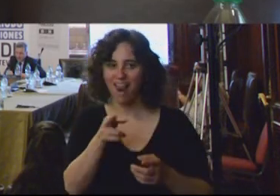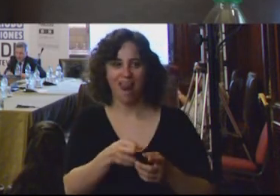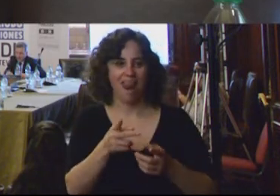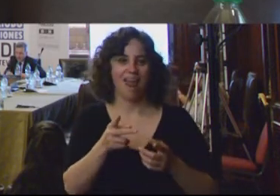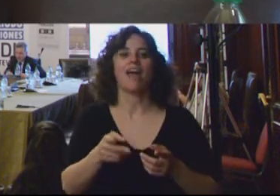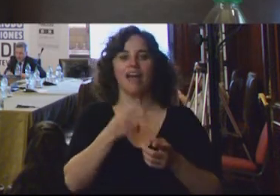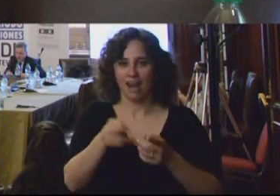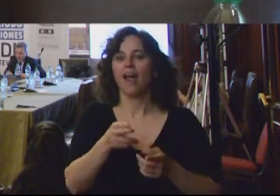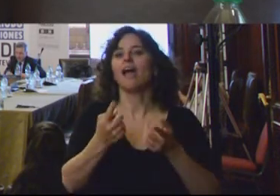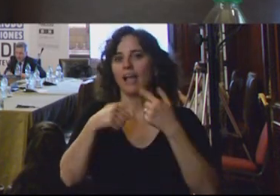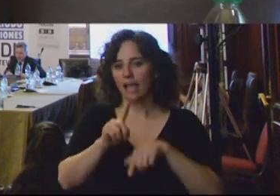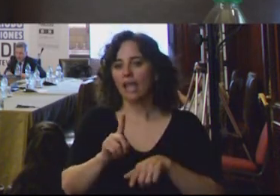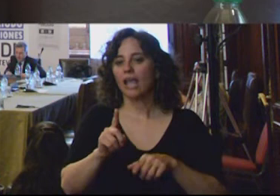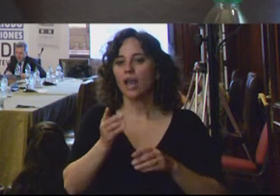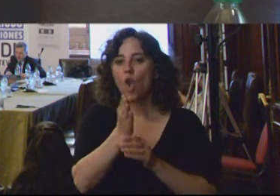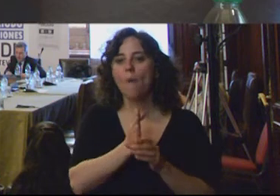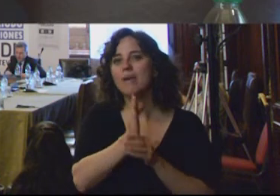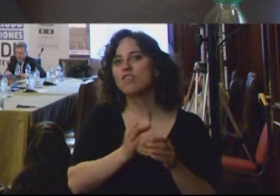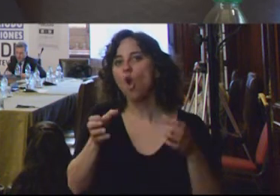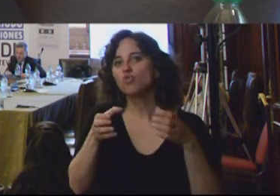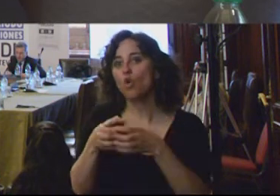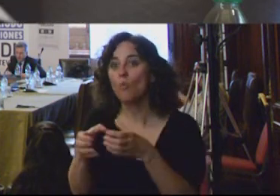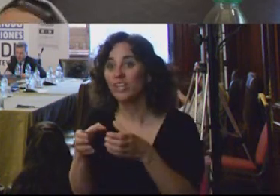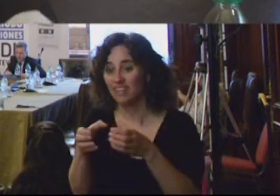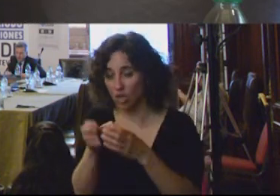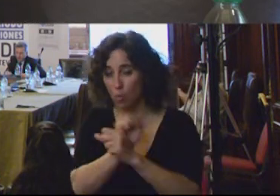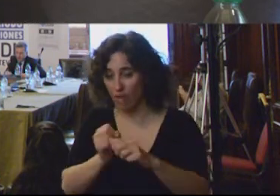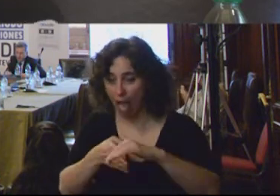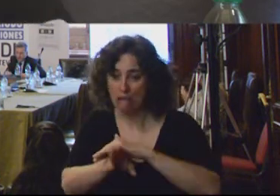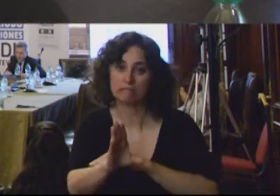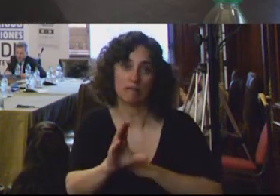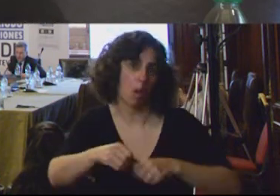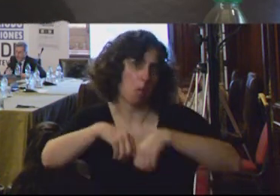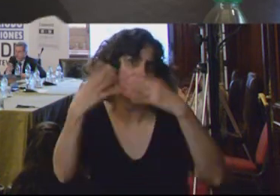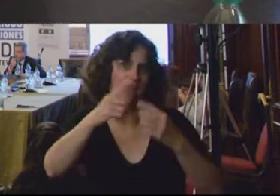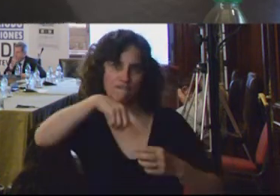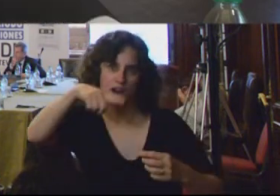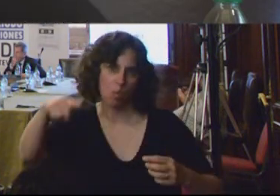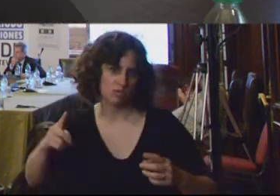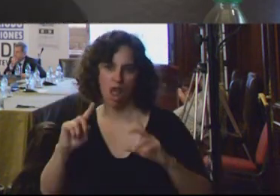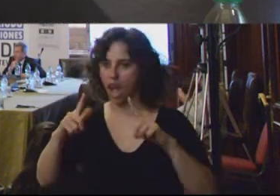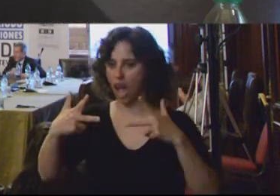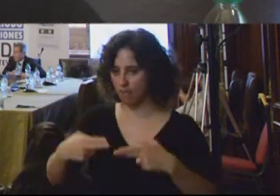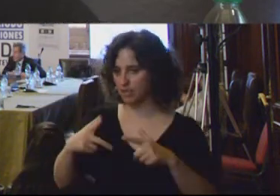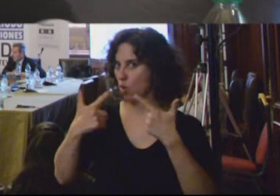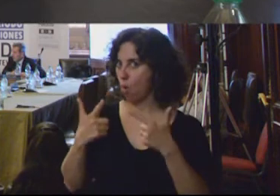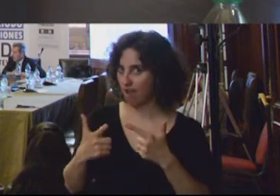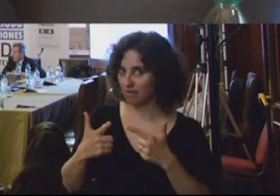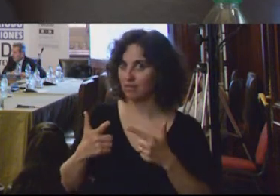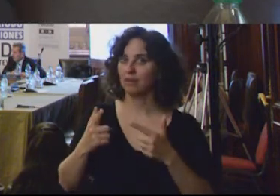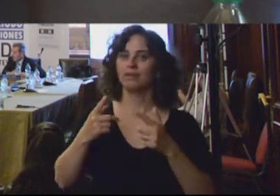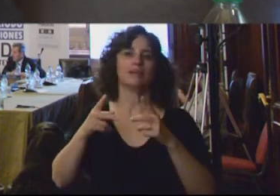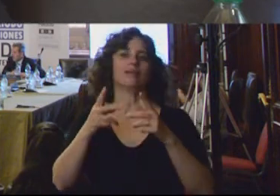comunitarios pueden acceder a cualquier frecuencia, no están limitados a un tipo de frecuencia, sino